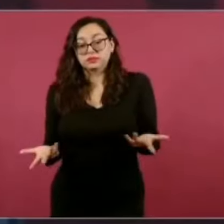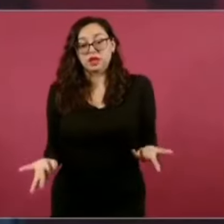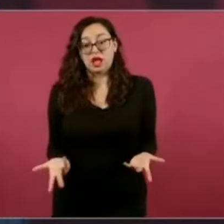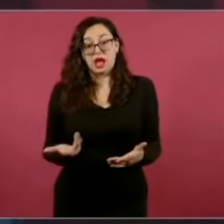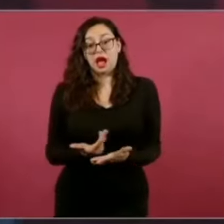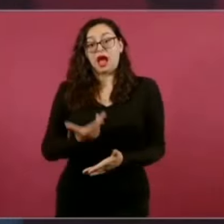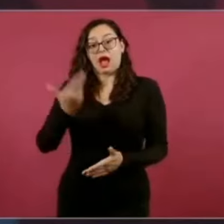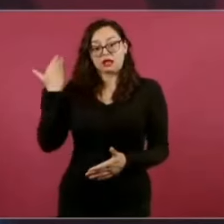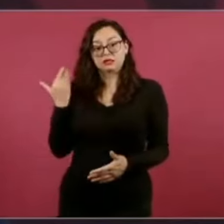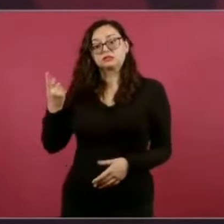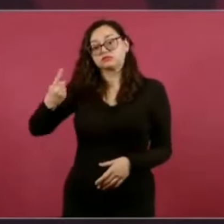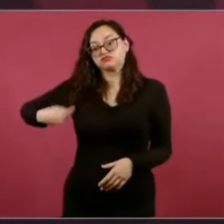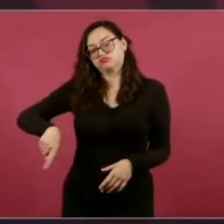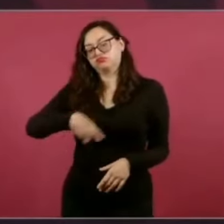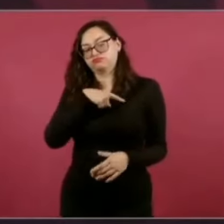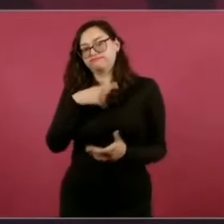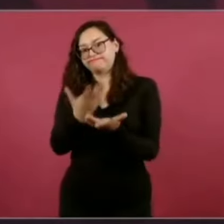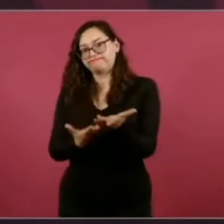Nosotros